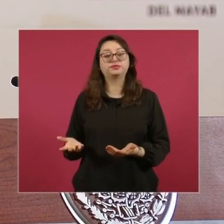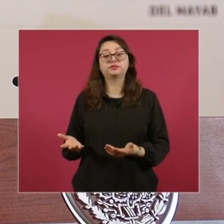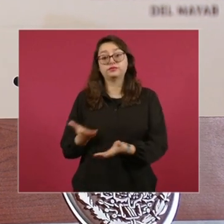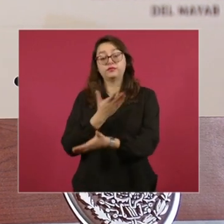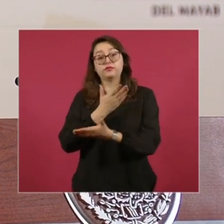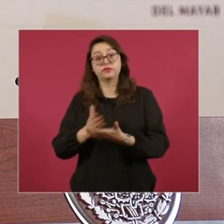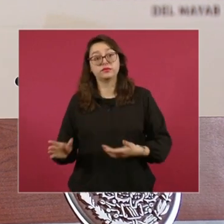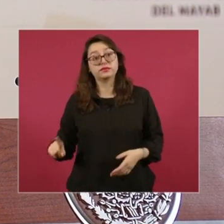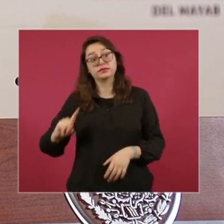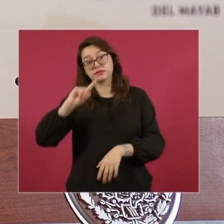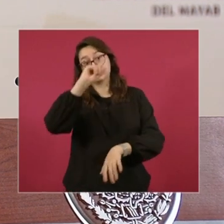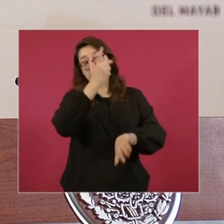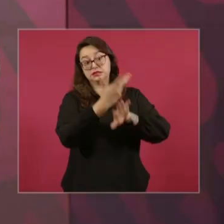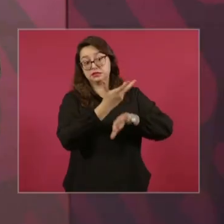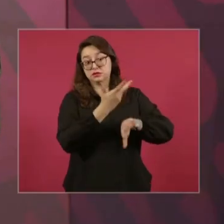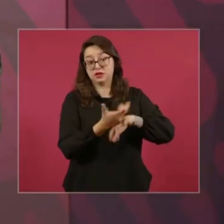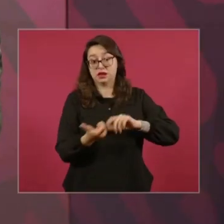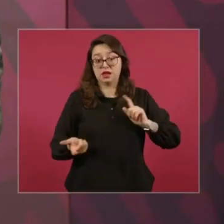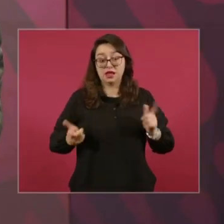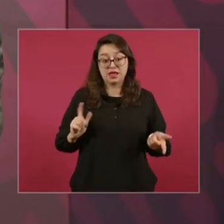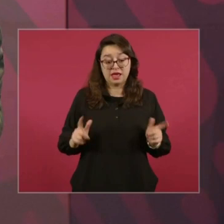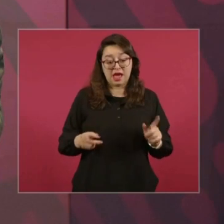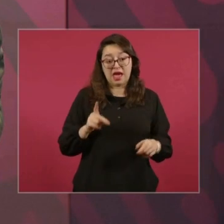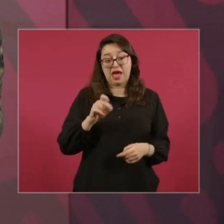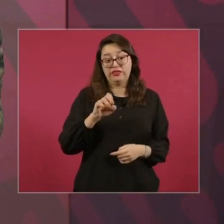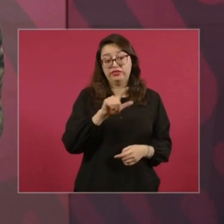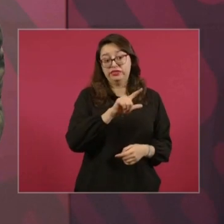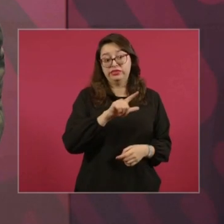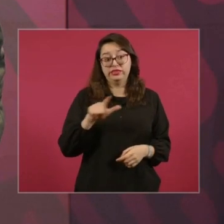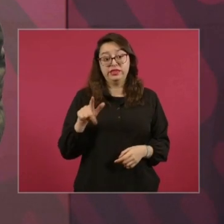Compramos la refinería de Deer Park